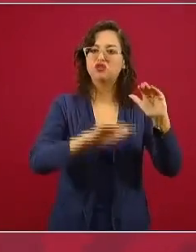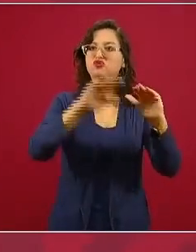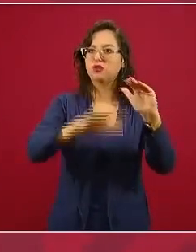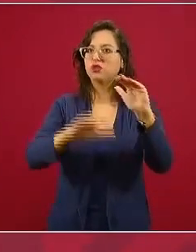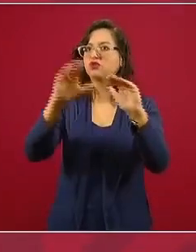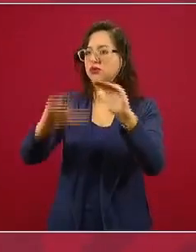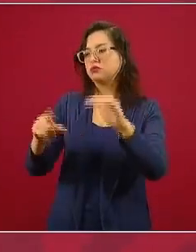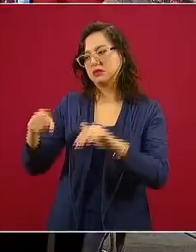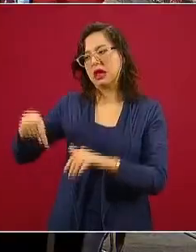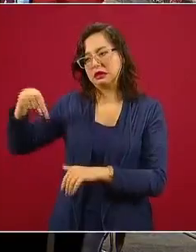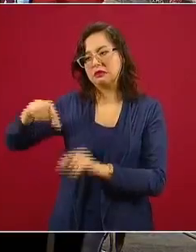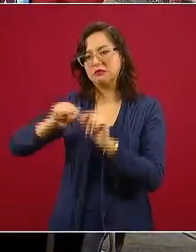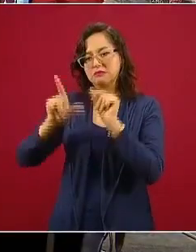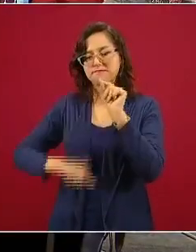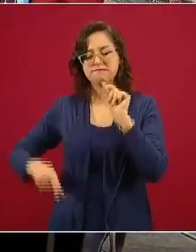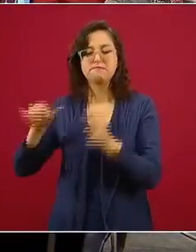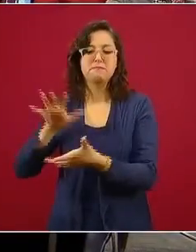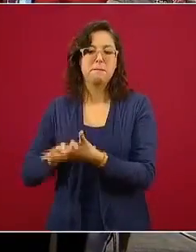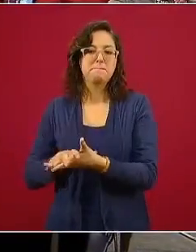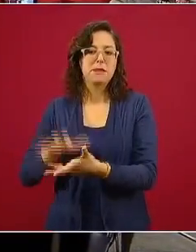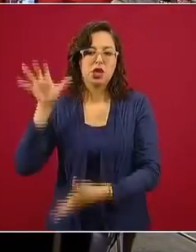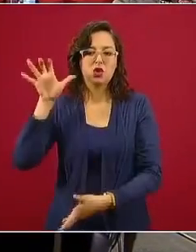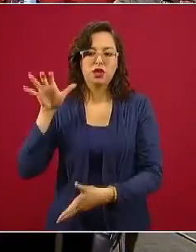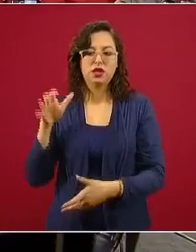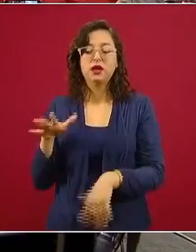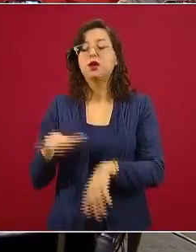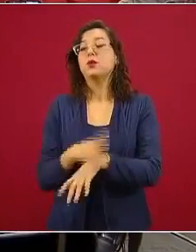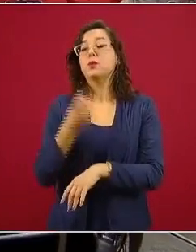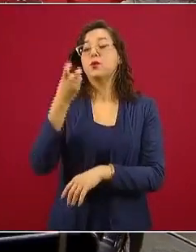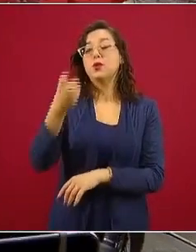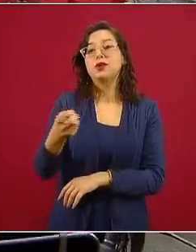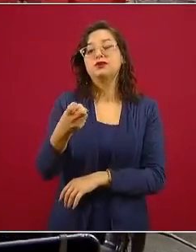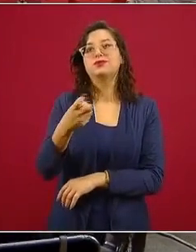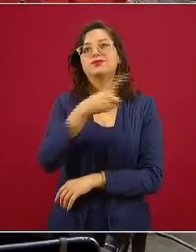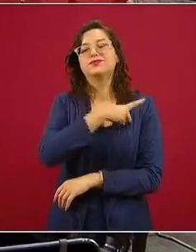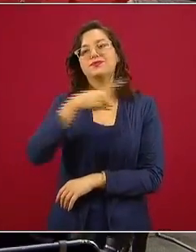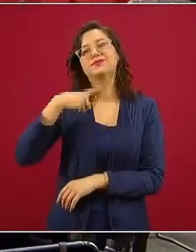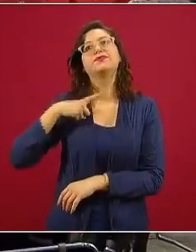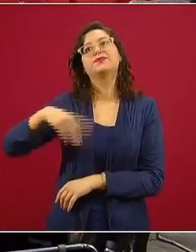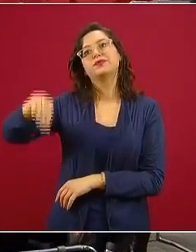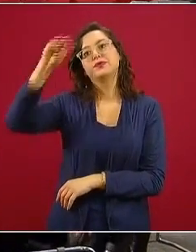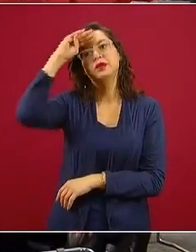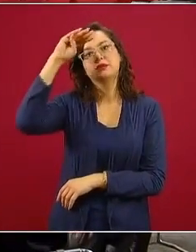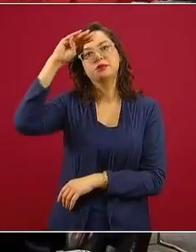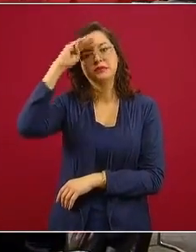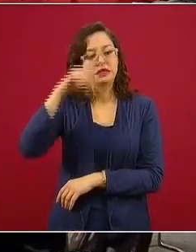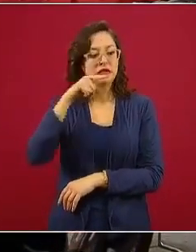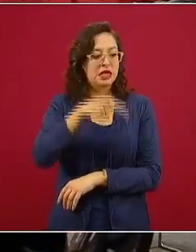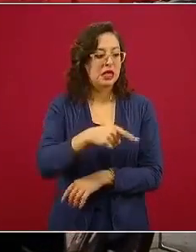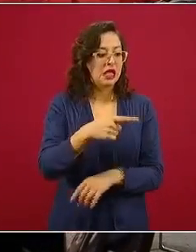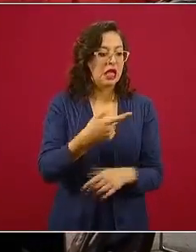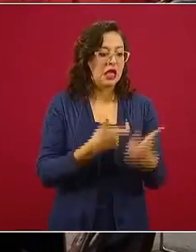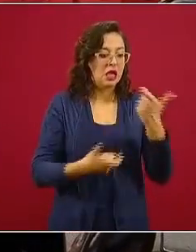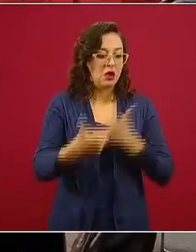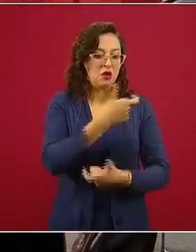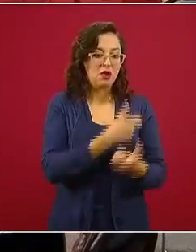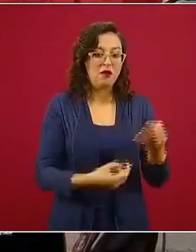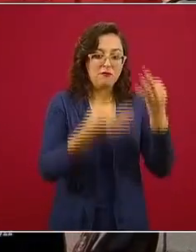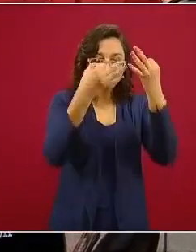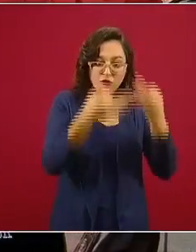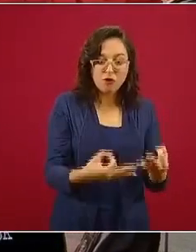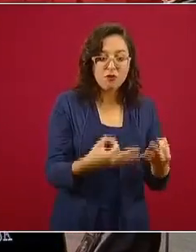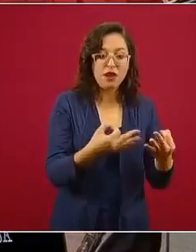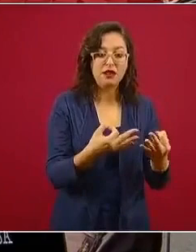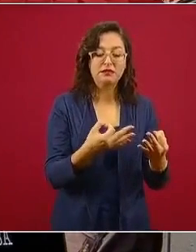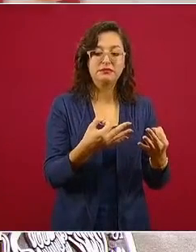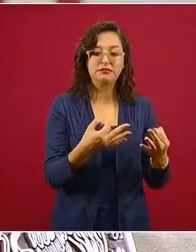que pensar en el empleo de la economía formal y también